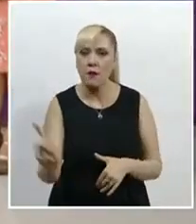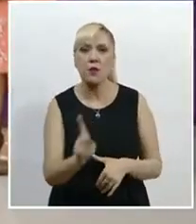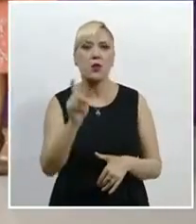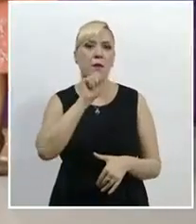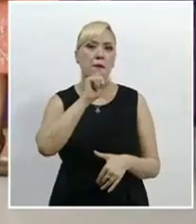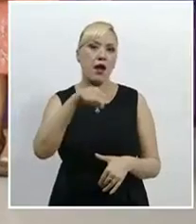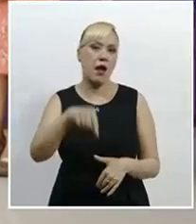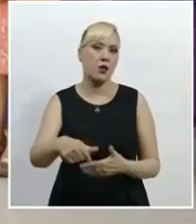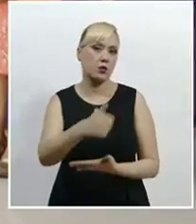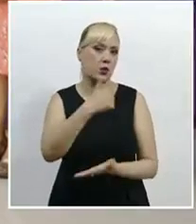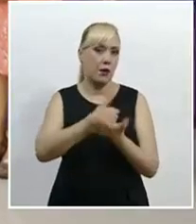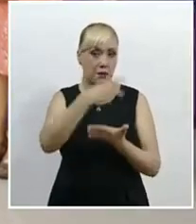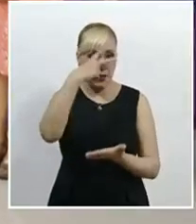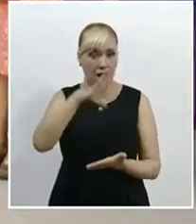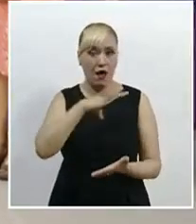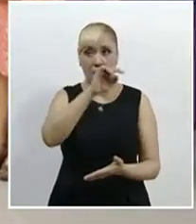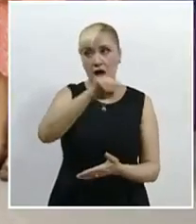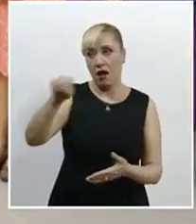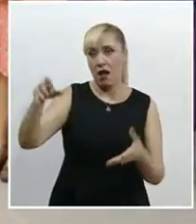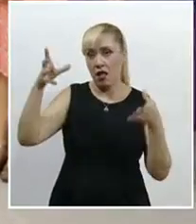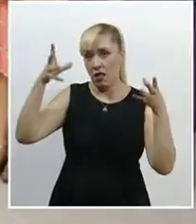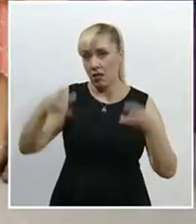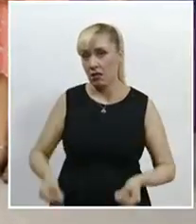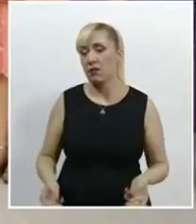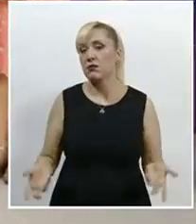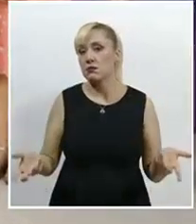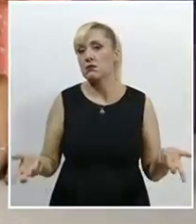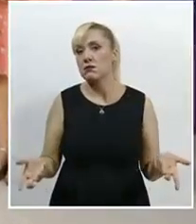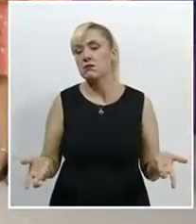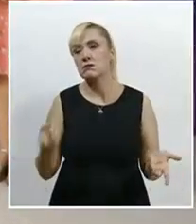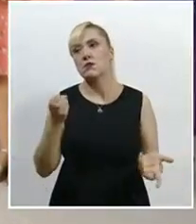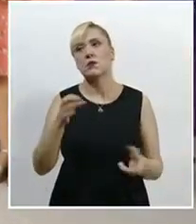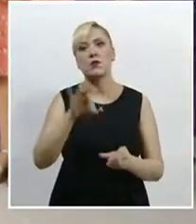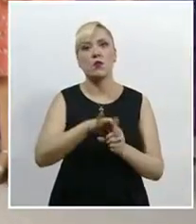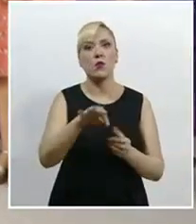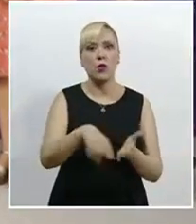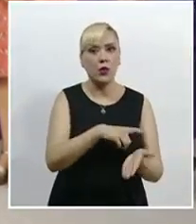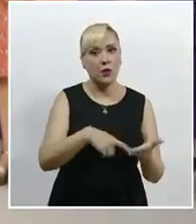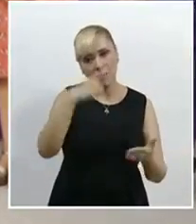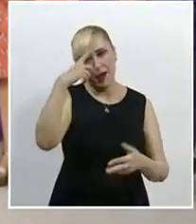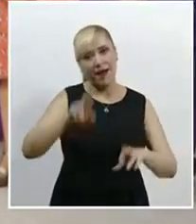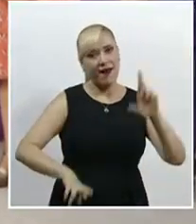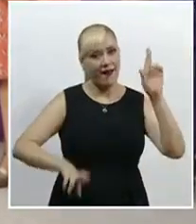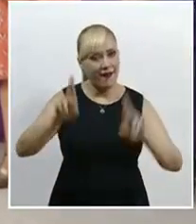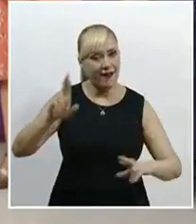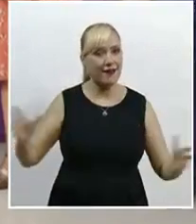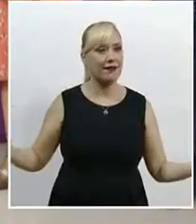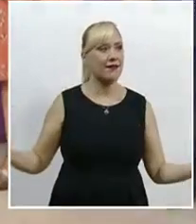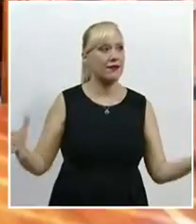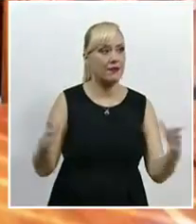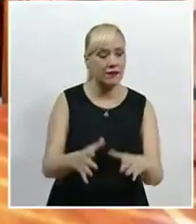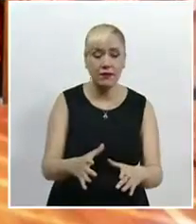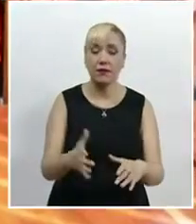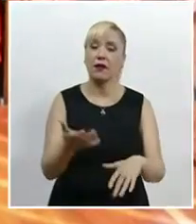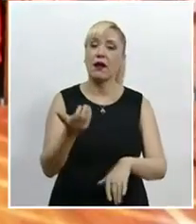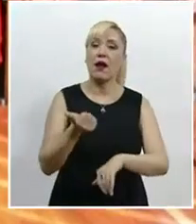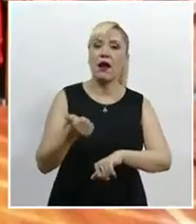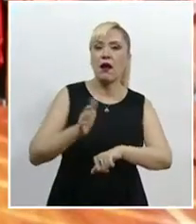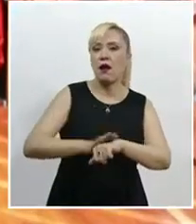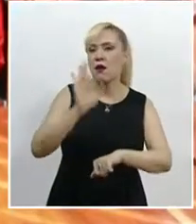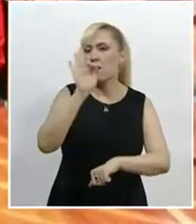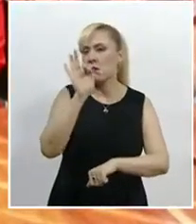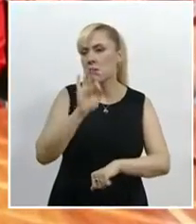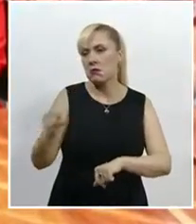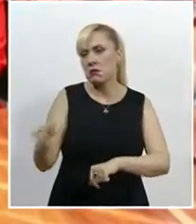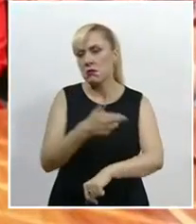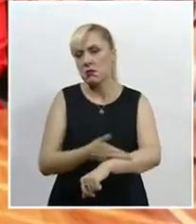de la capital. También analizaron los procedimientos en materia electoral y de participación ciudadana, procedimientos administrativos sancionadores,